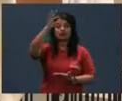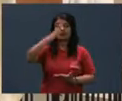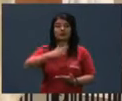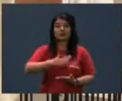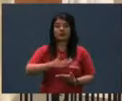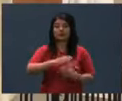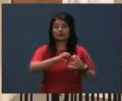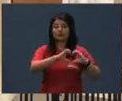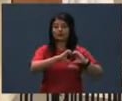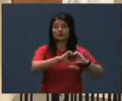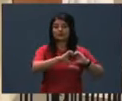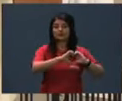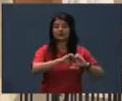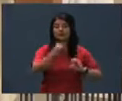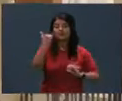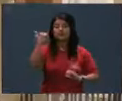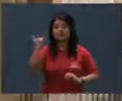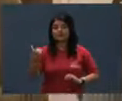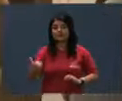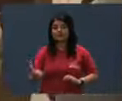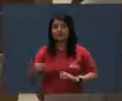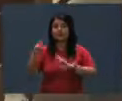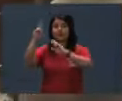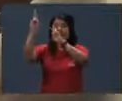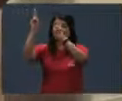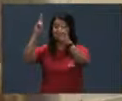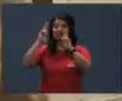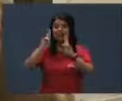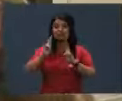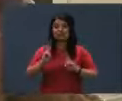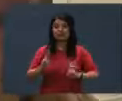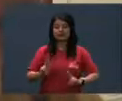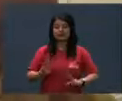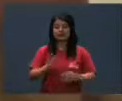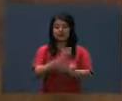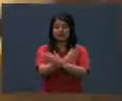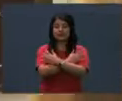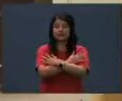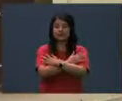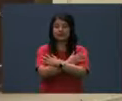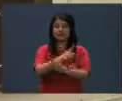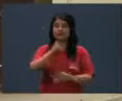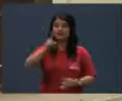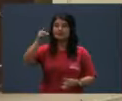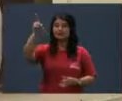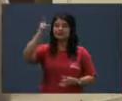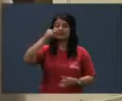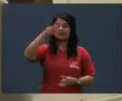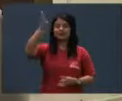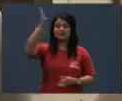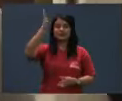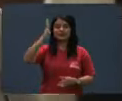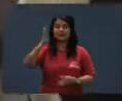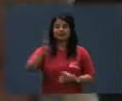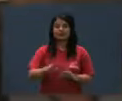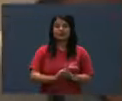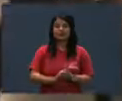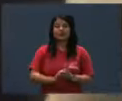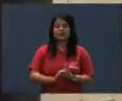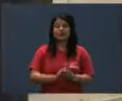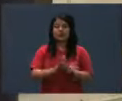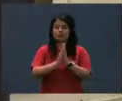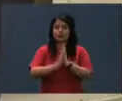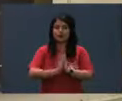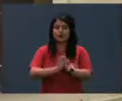corazón. Y como si ya te hubiese recibido, te abrazo y me uno del todo a ti.